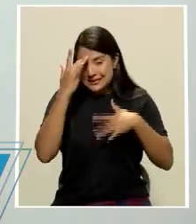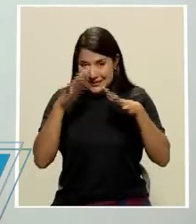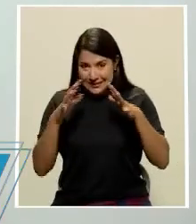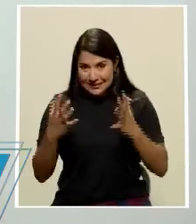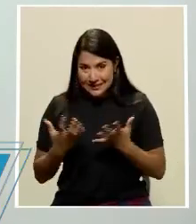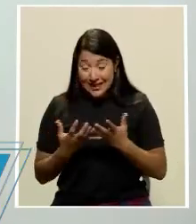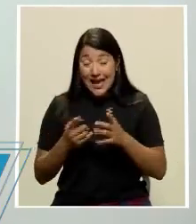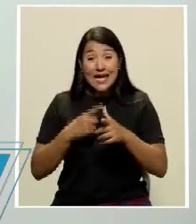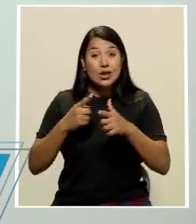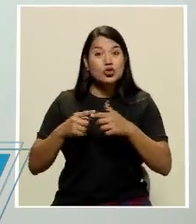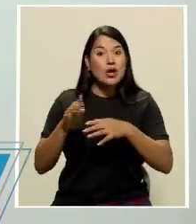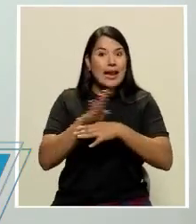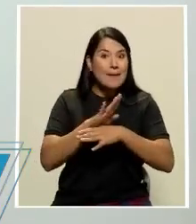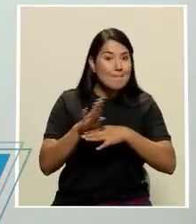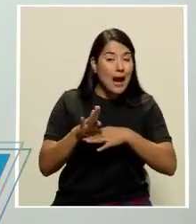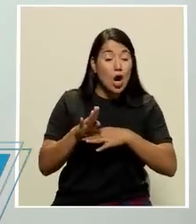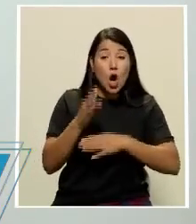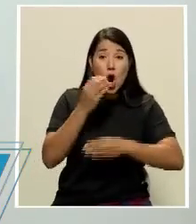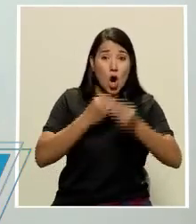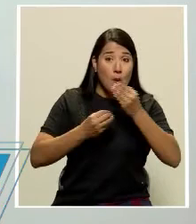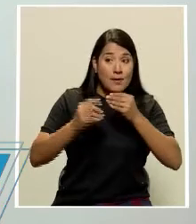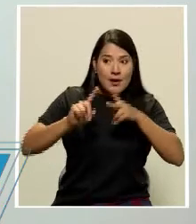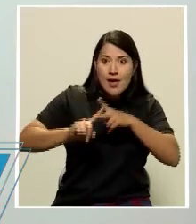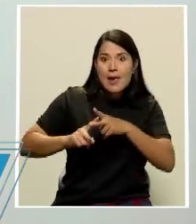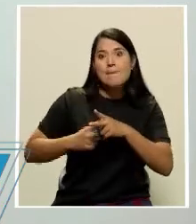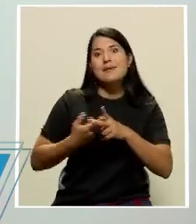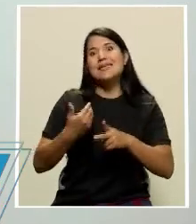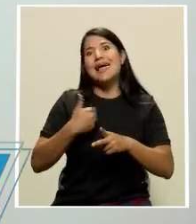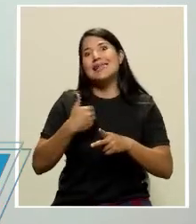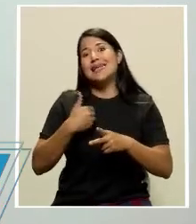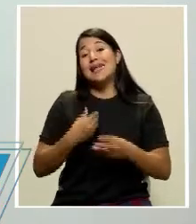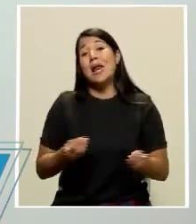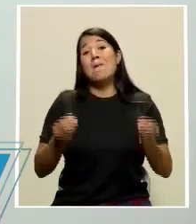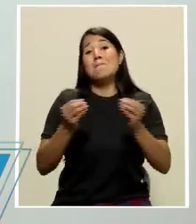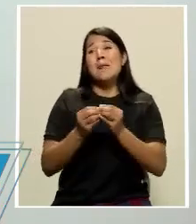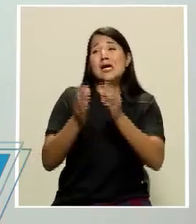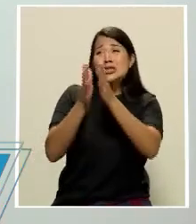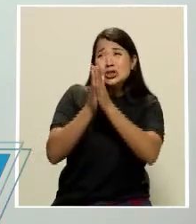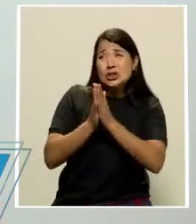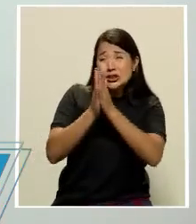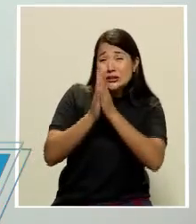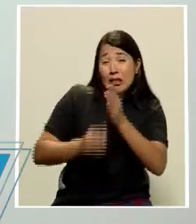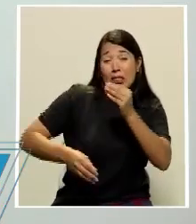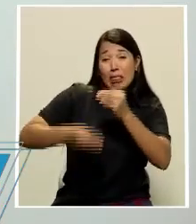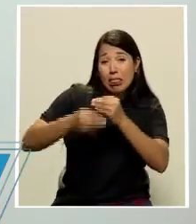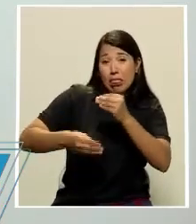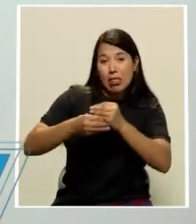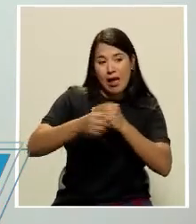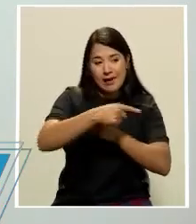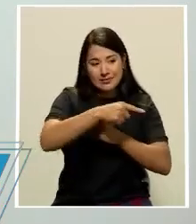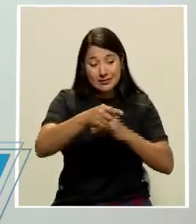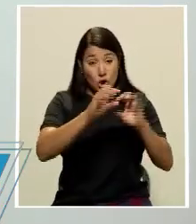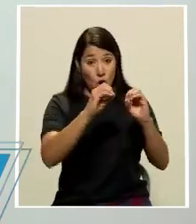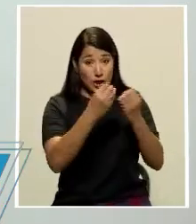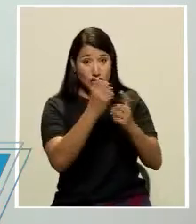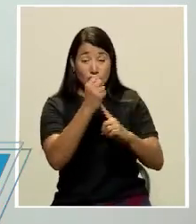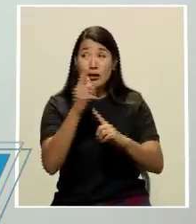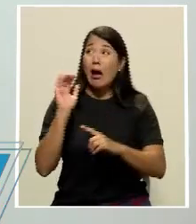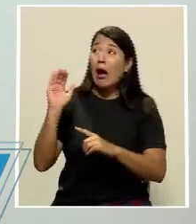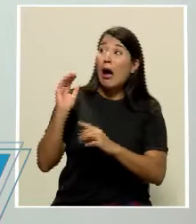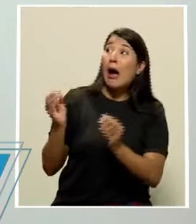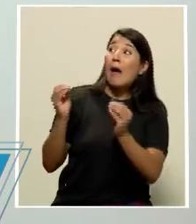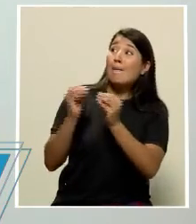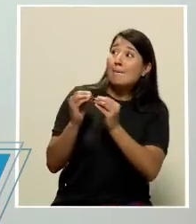recibir una cantidad alta de solicitudes adicionales, tanto de organizaciones sociales,